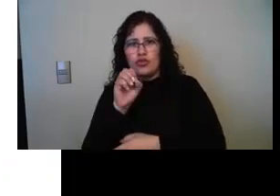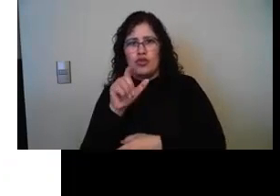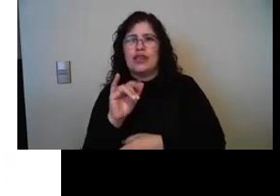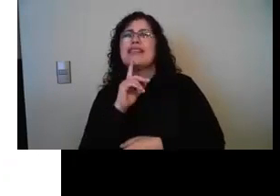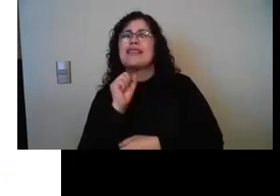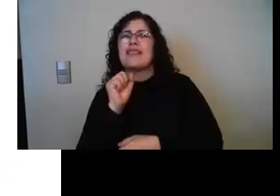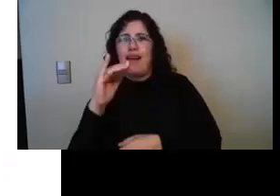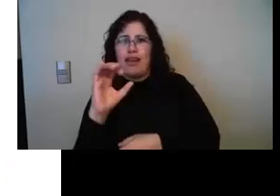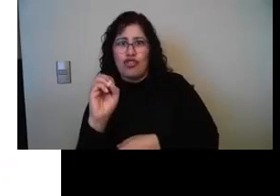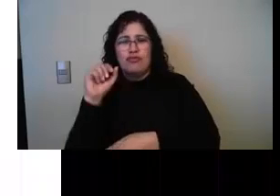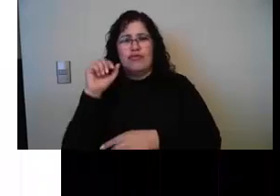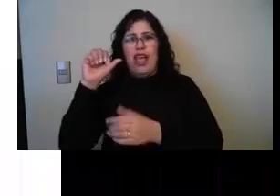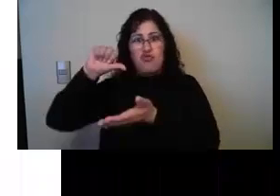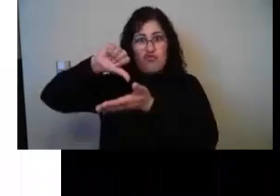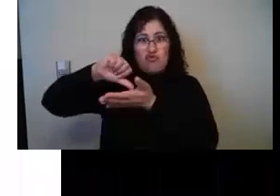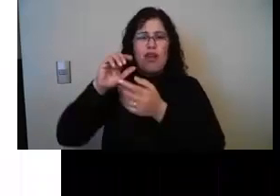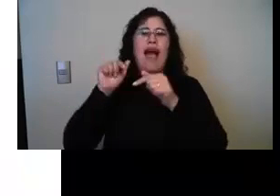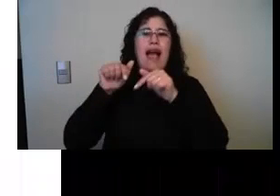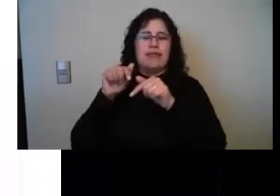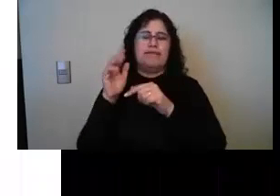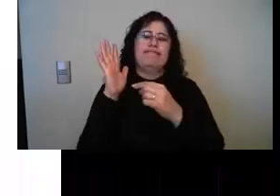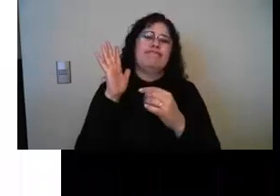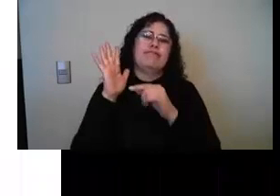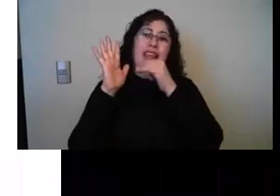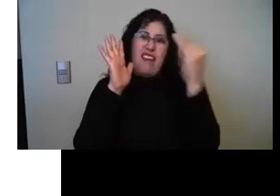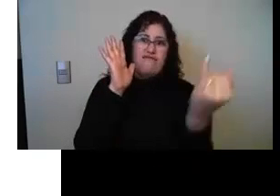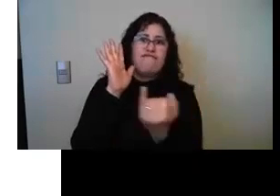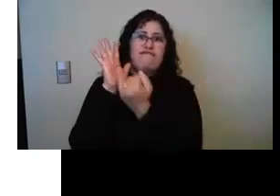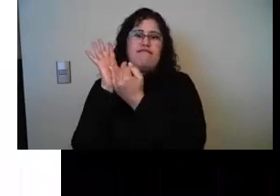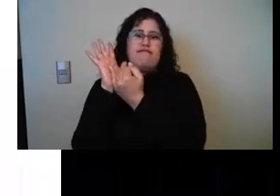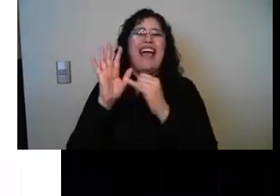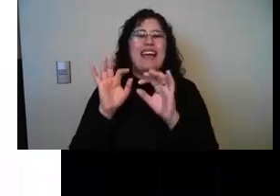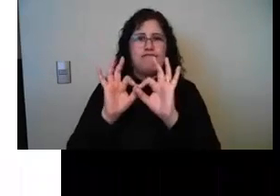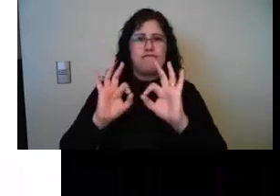Luego el núcleo solitario emite la información